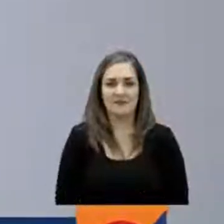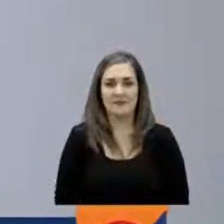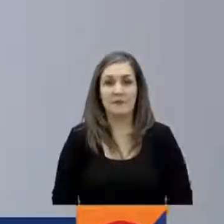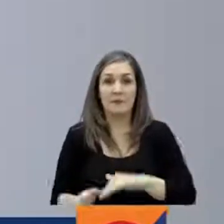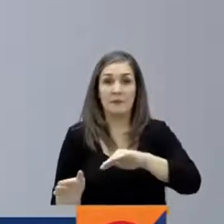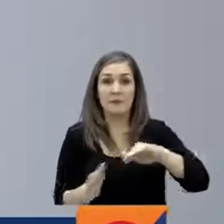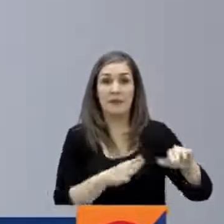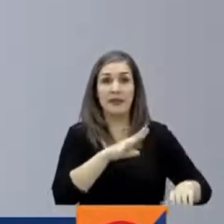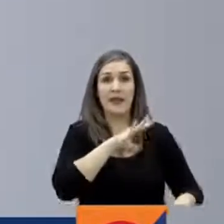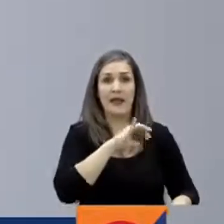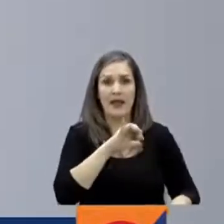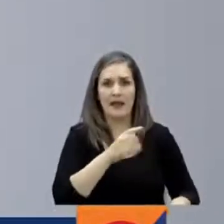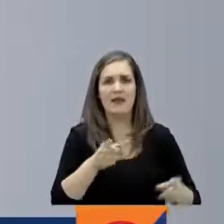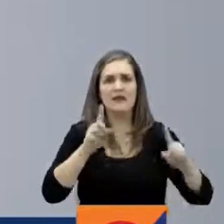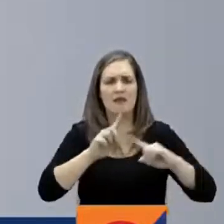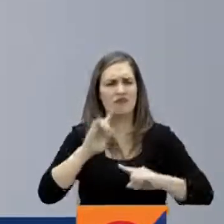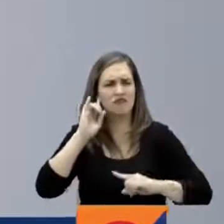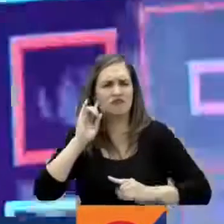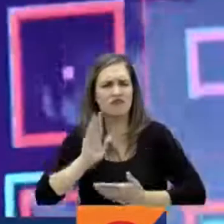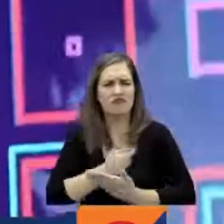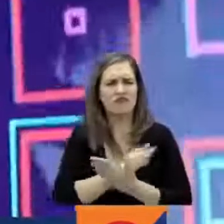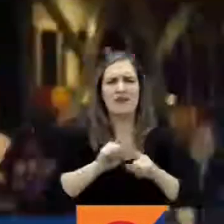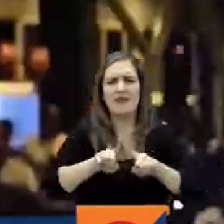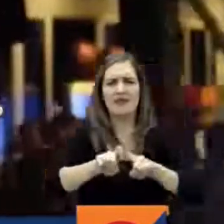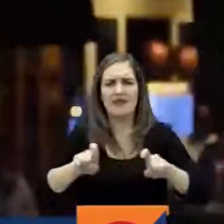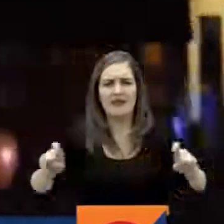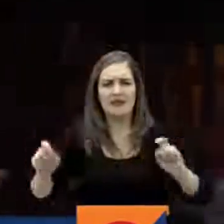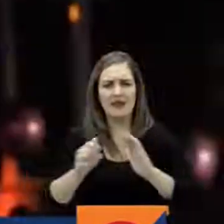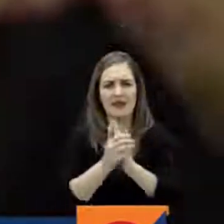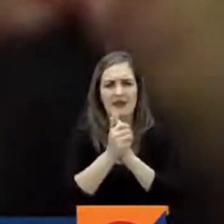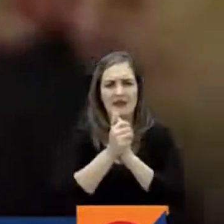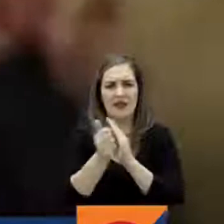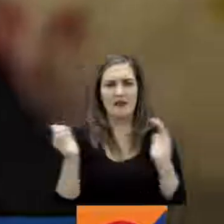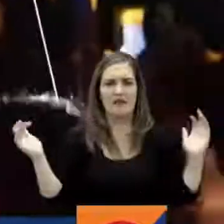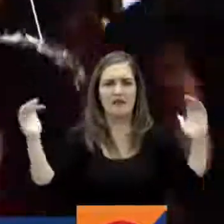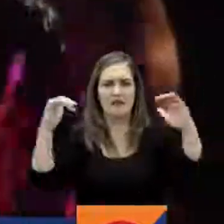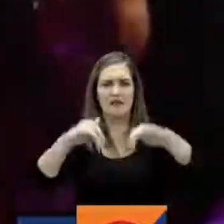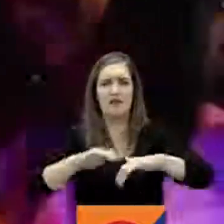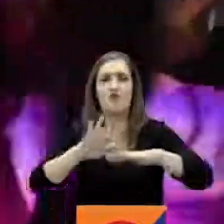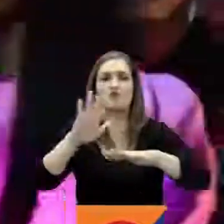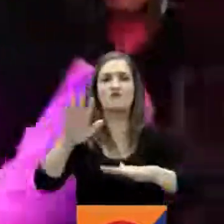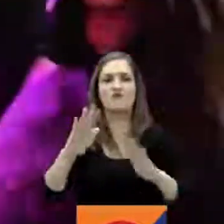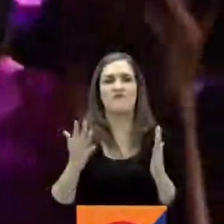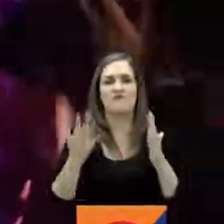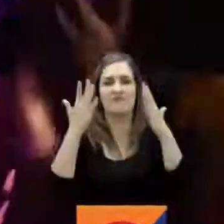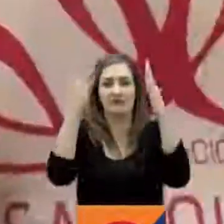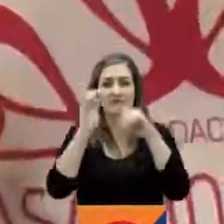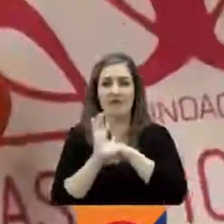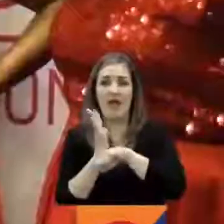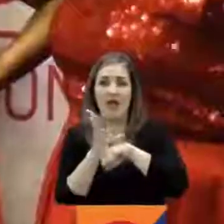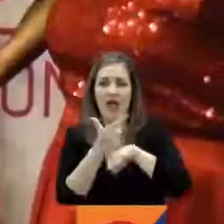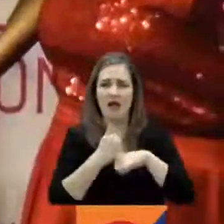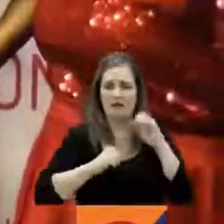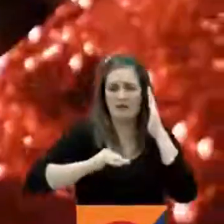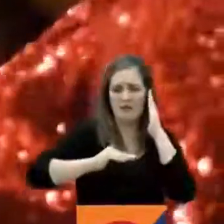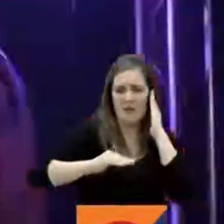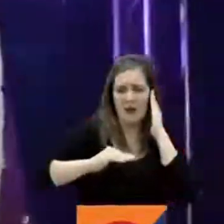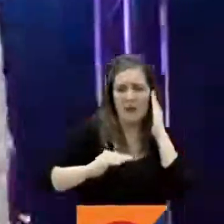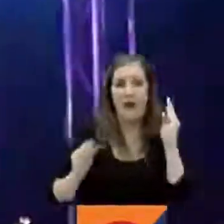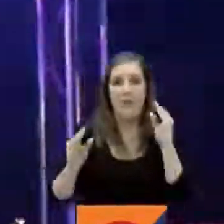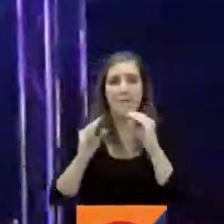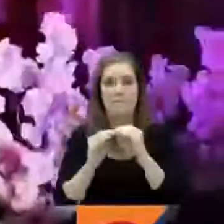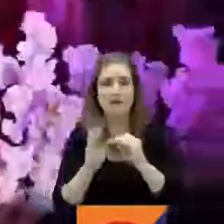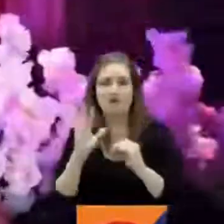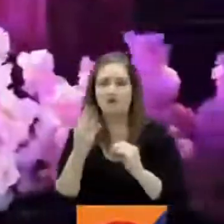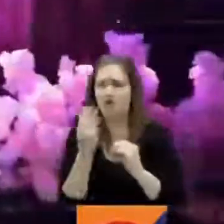En Cali, los sonidos, la diversidad y el talento se unen en el Sucursal Fest. Artistas de música electrónica y de géneros